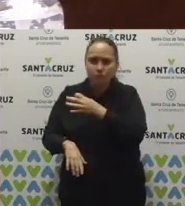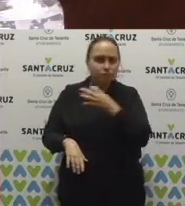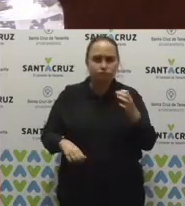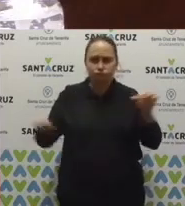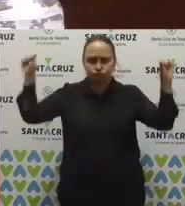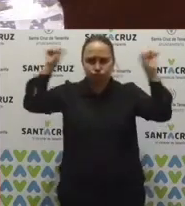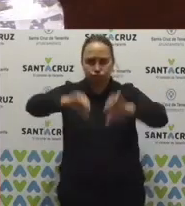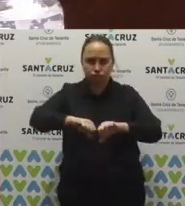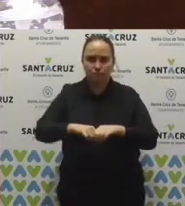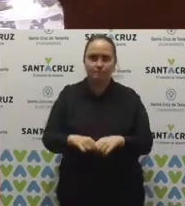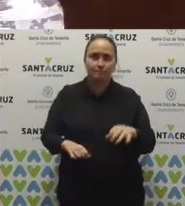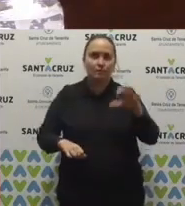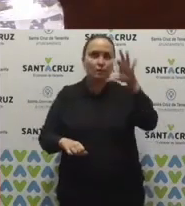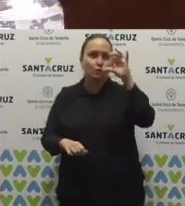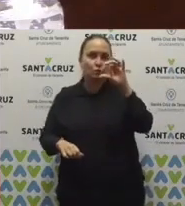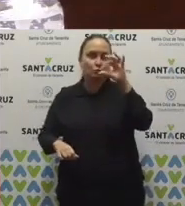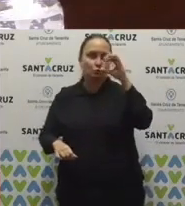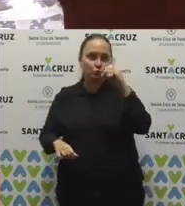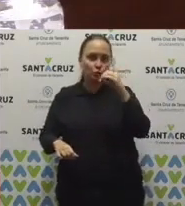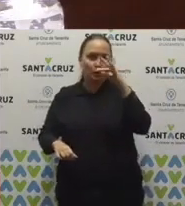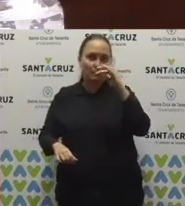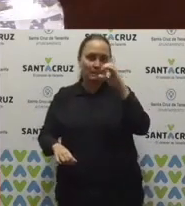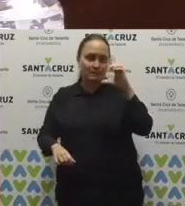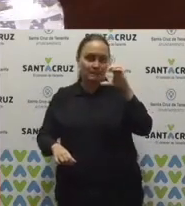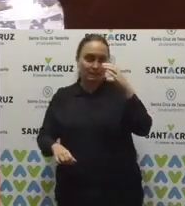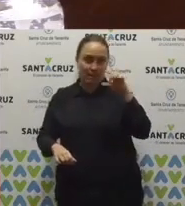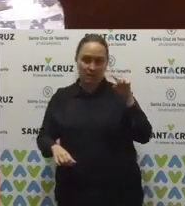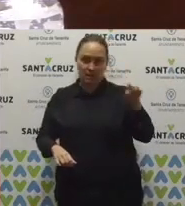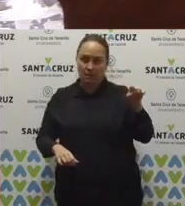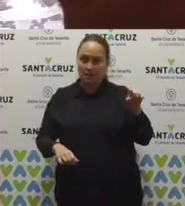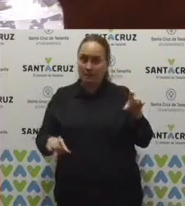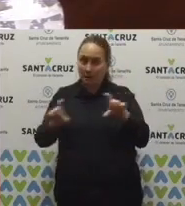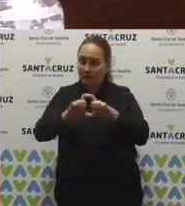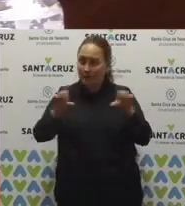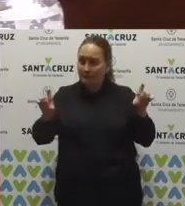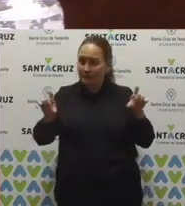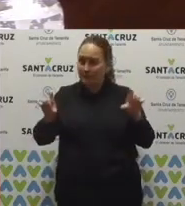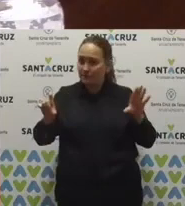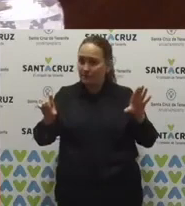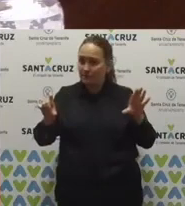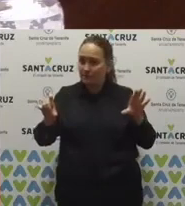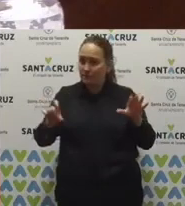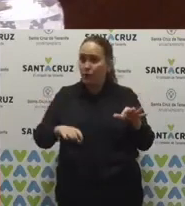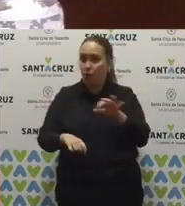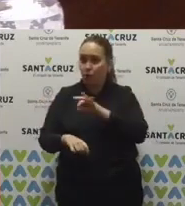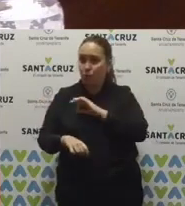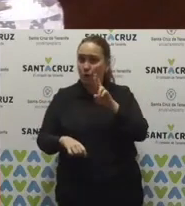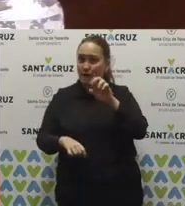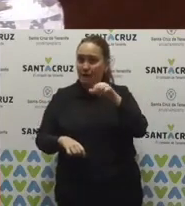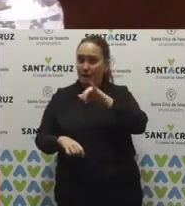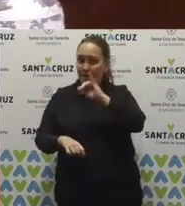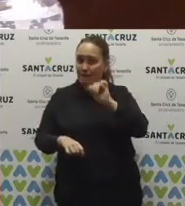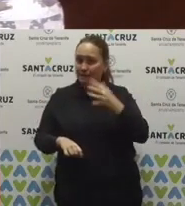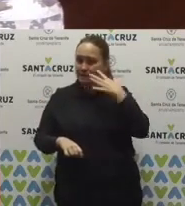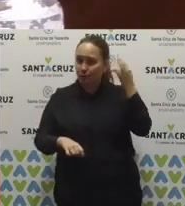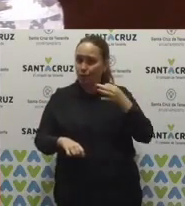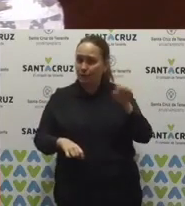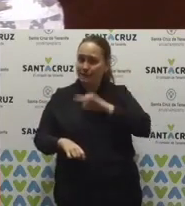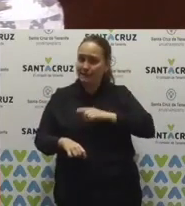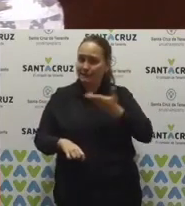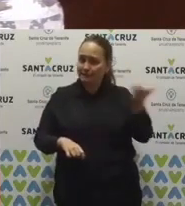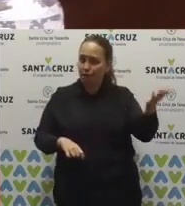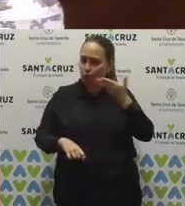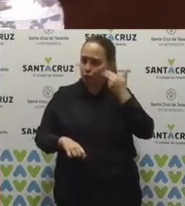empresa de la que estaría orgulloso 2 miguel ángel ramírez es una empresa